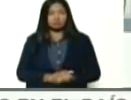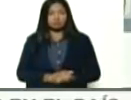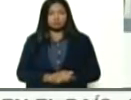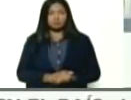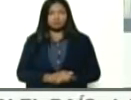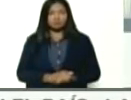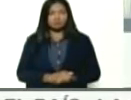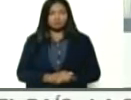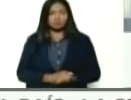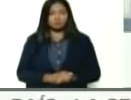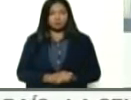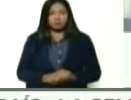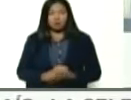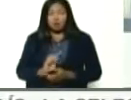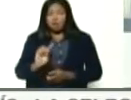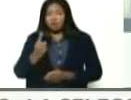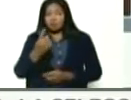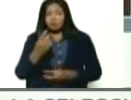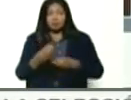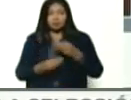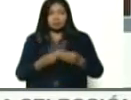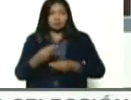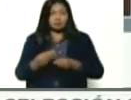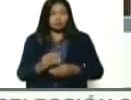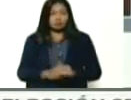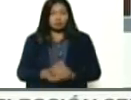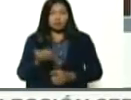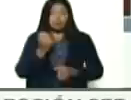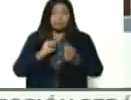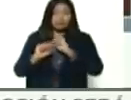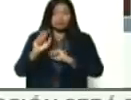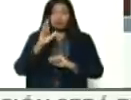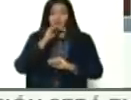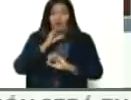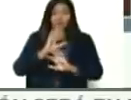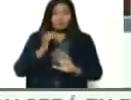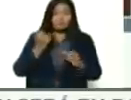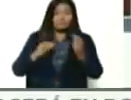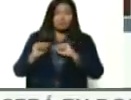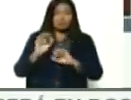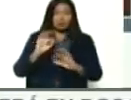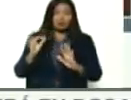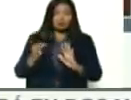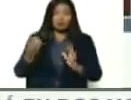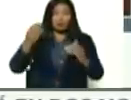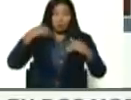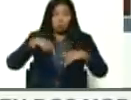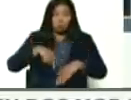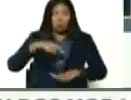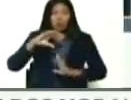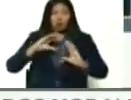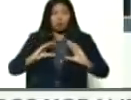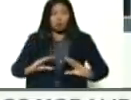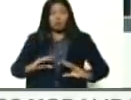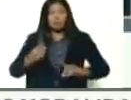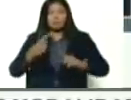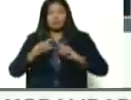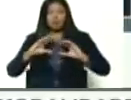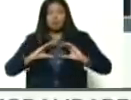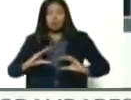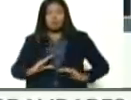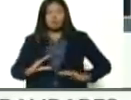lo primero no evita que la enfermedad te entra el cuerpo pero el cuerpo está protegido el